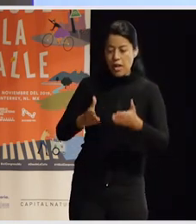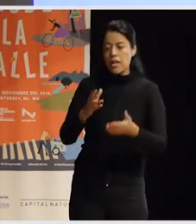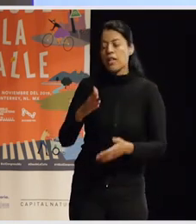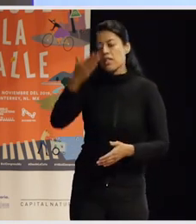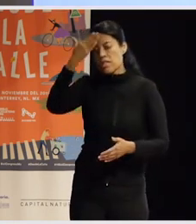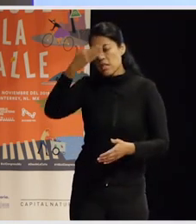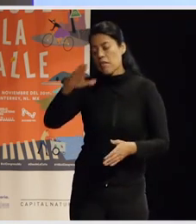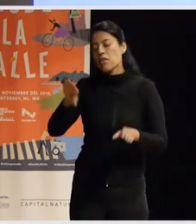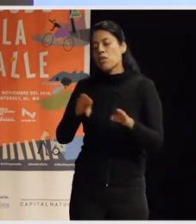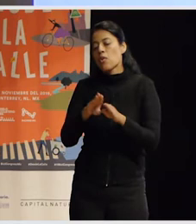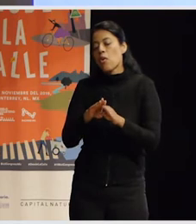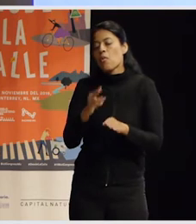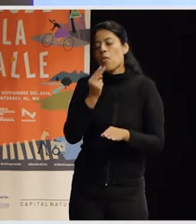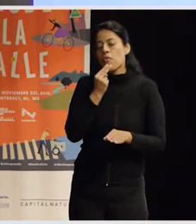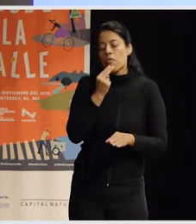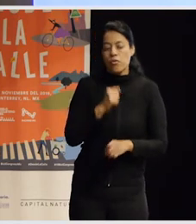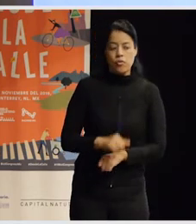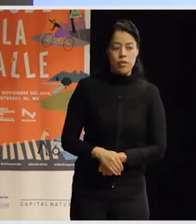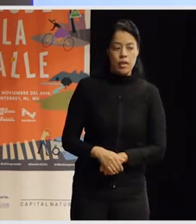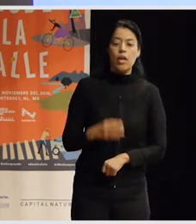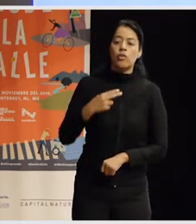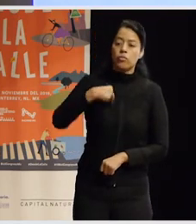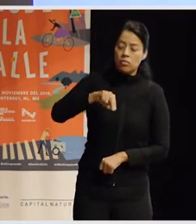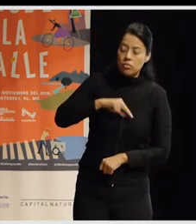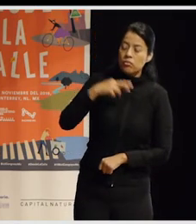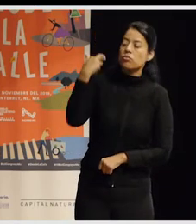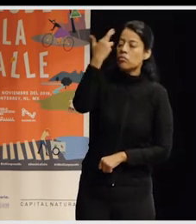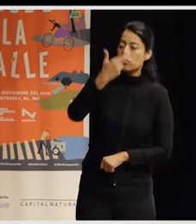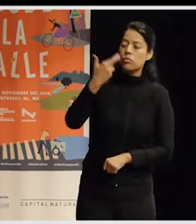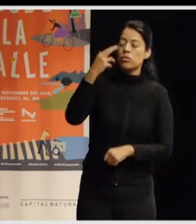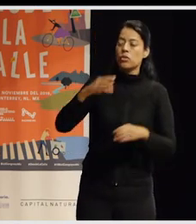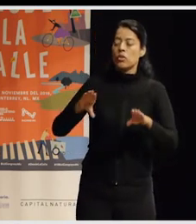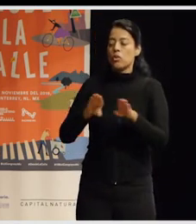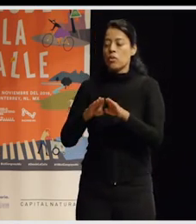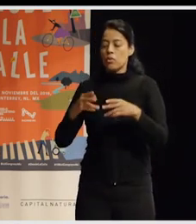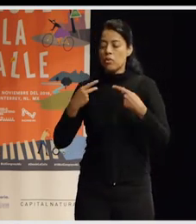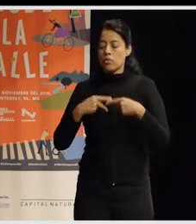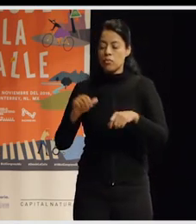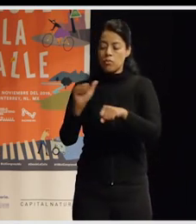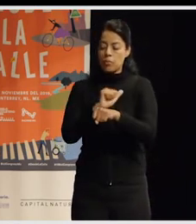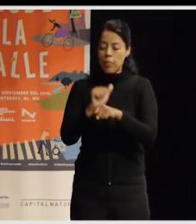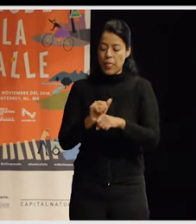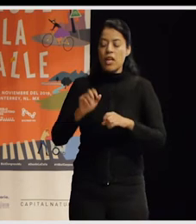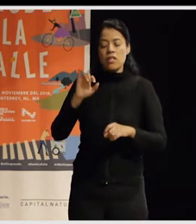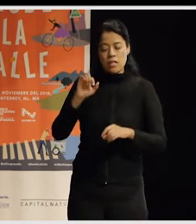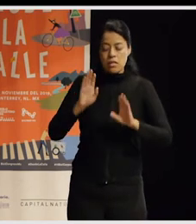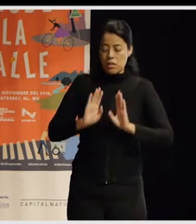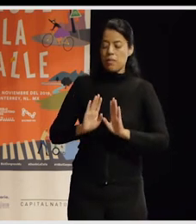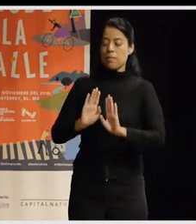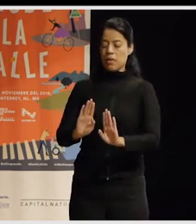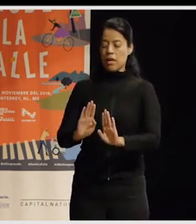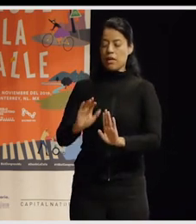aquí lo interesante es que hemos revisado como los automovilistas si se paran en las líneas de alto lo cual